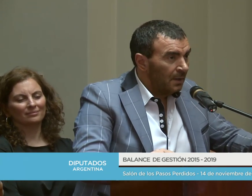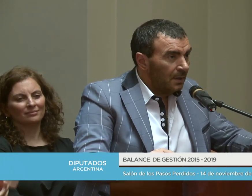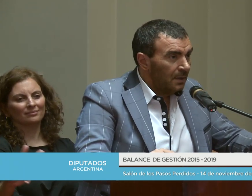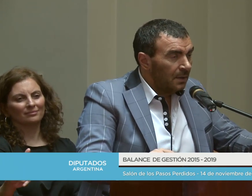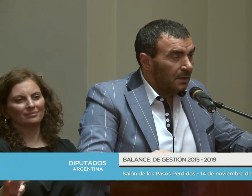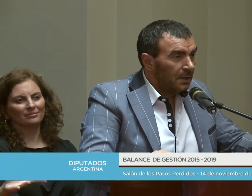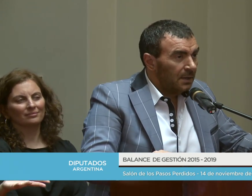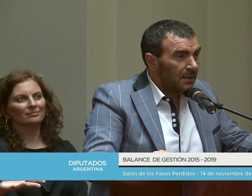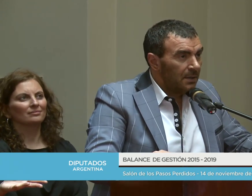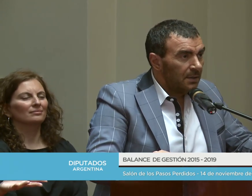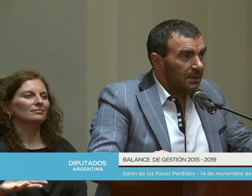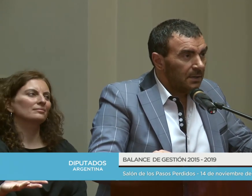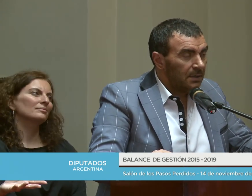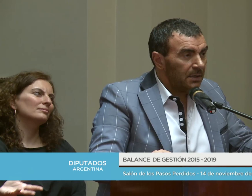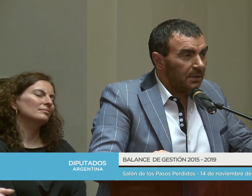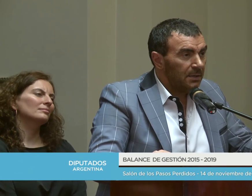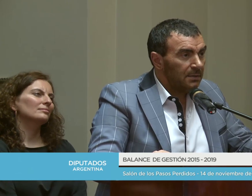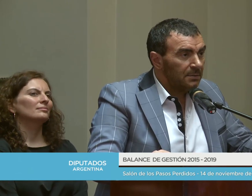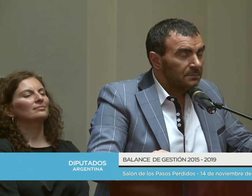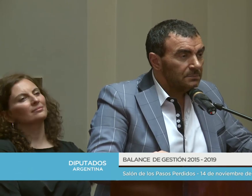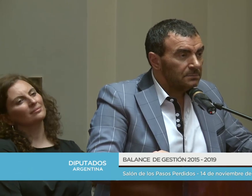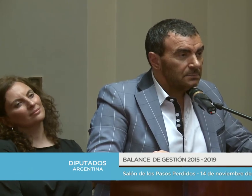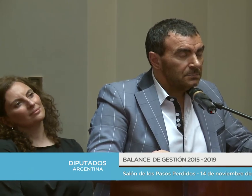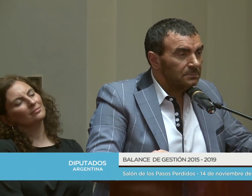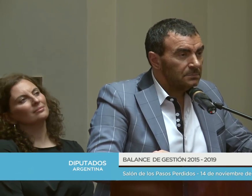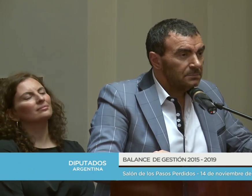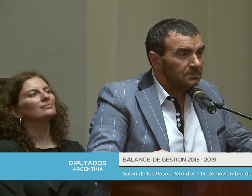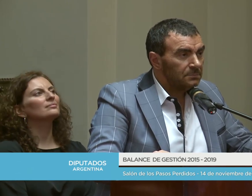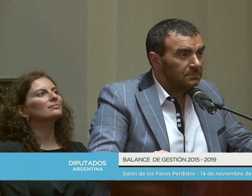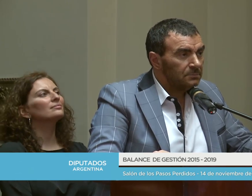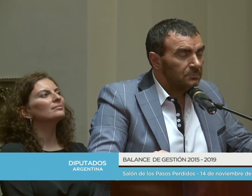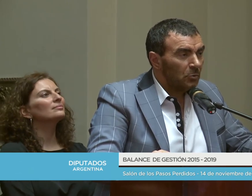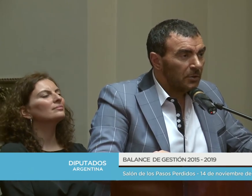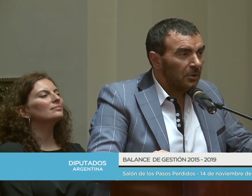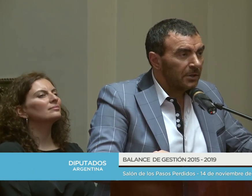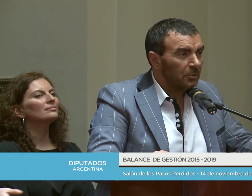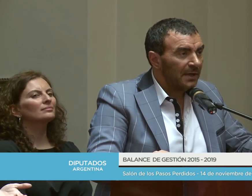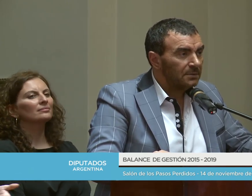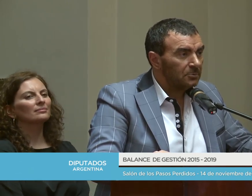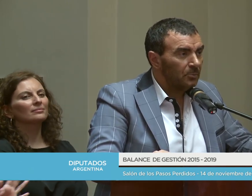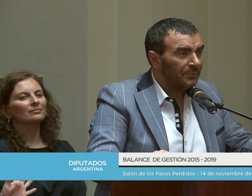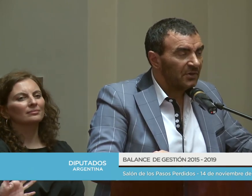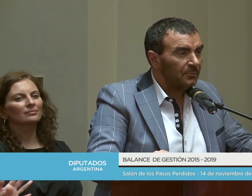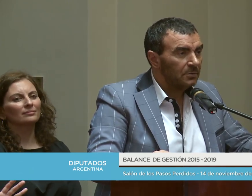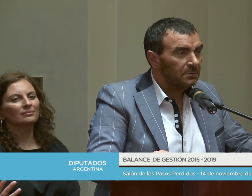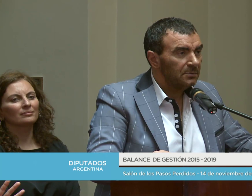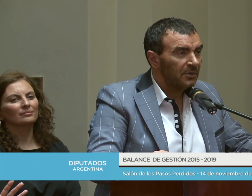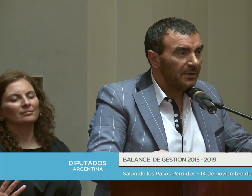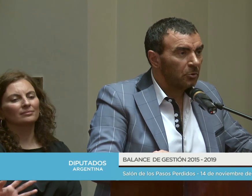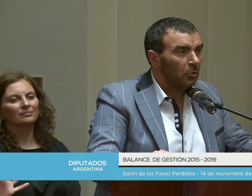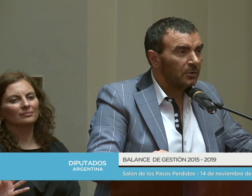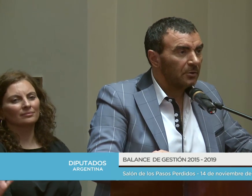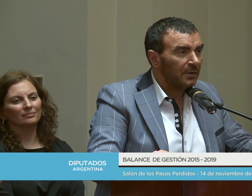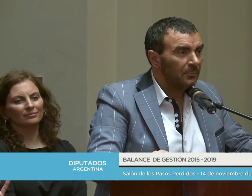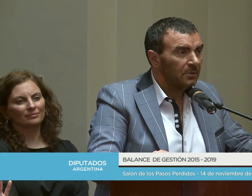Y Yo no quiero recordar cómo empezamos, si